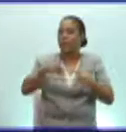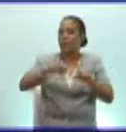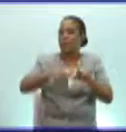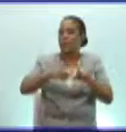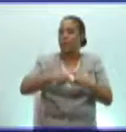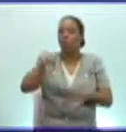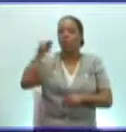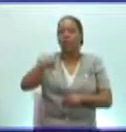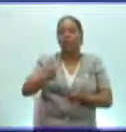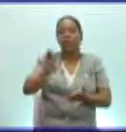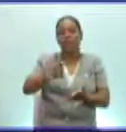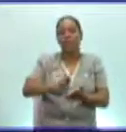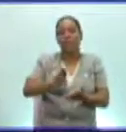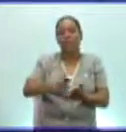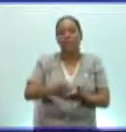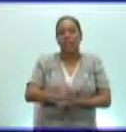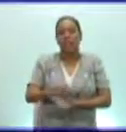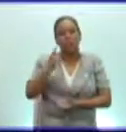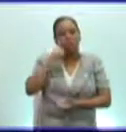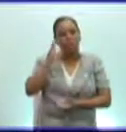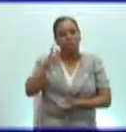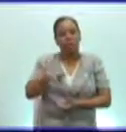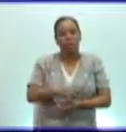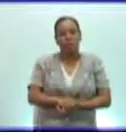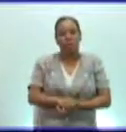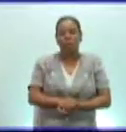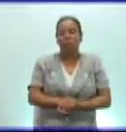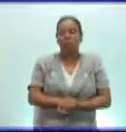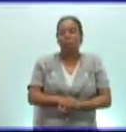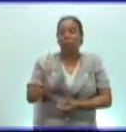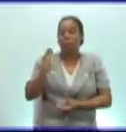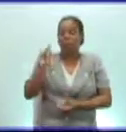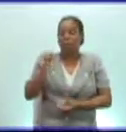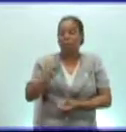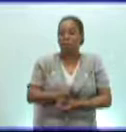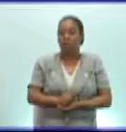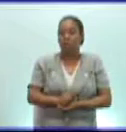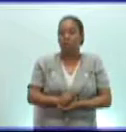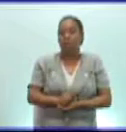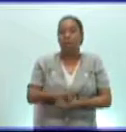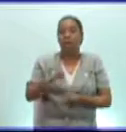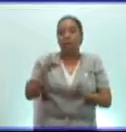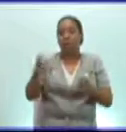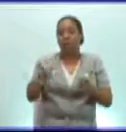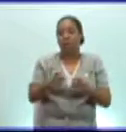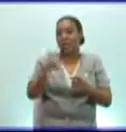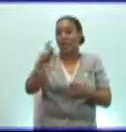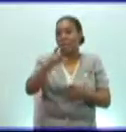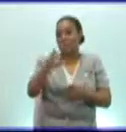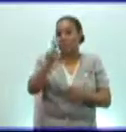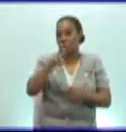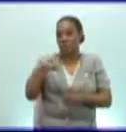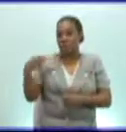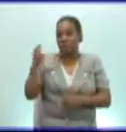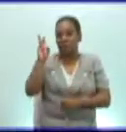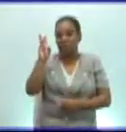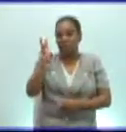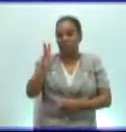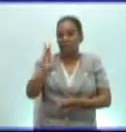libro de texto. Vamos a ver entonces que vamos a estar tratando el capítulo 3 del libro de